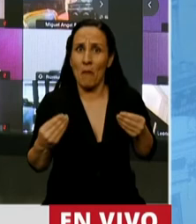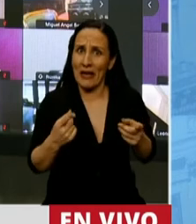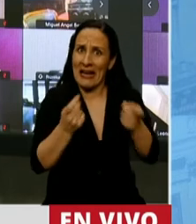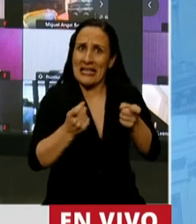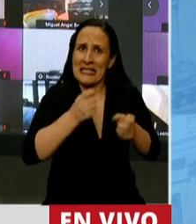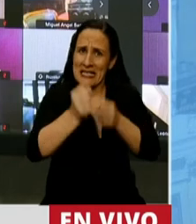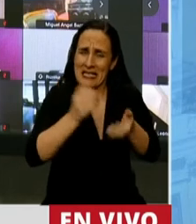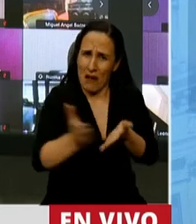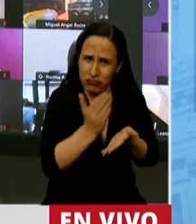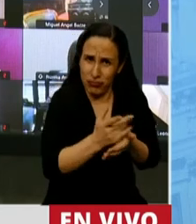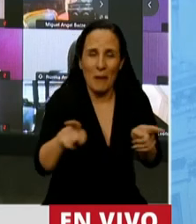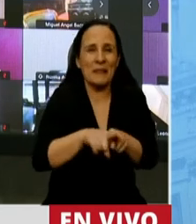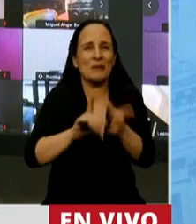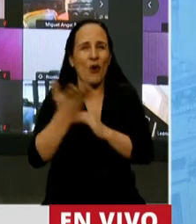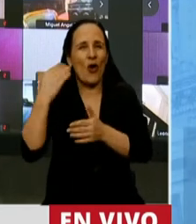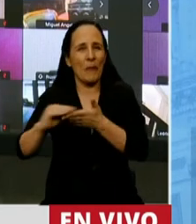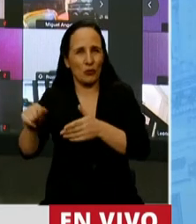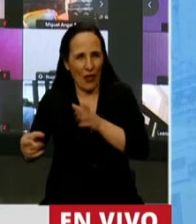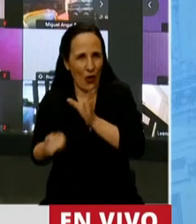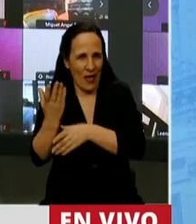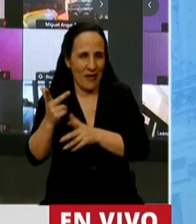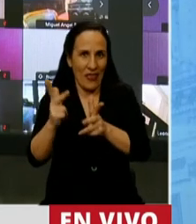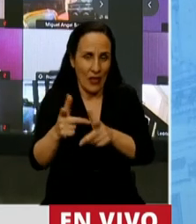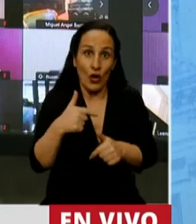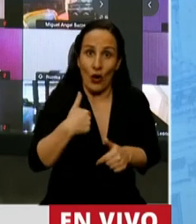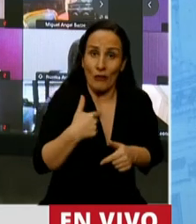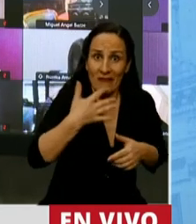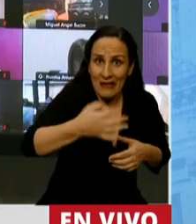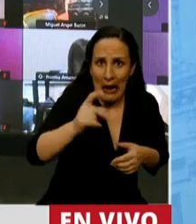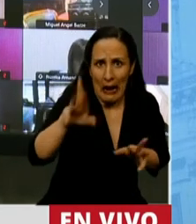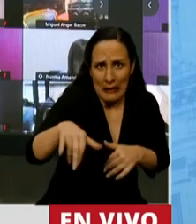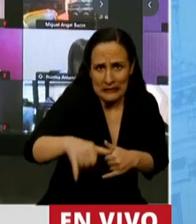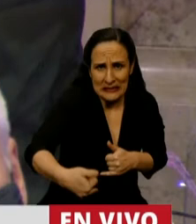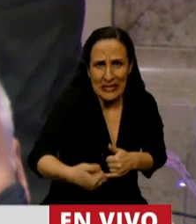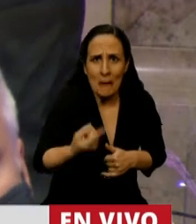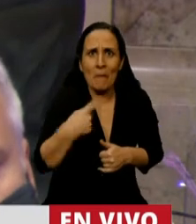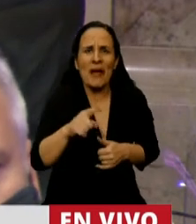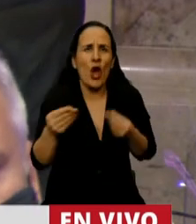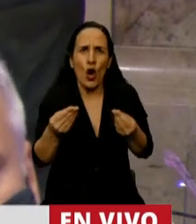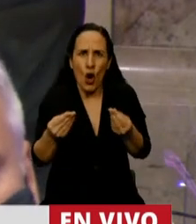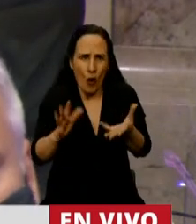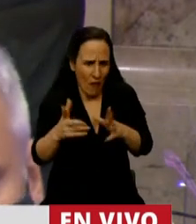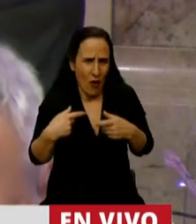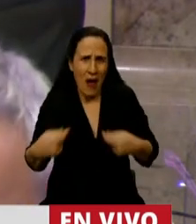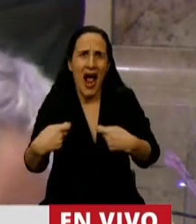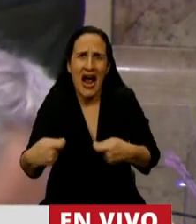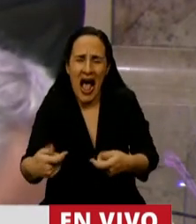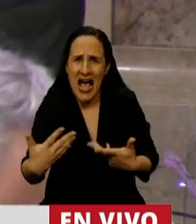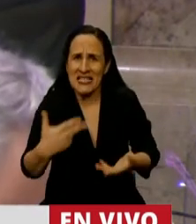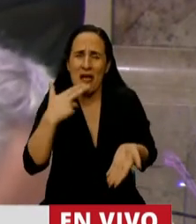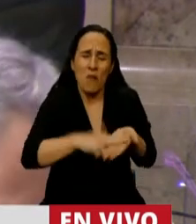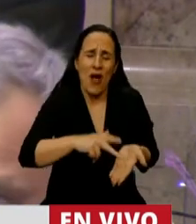productividad, como hoy temprano dijo un diputado preopinante. Pero eso no es algo que pueda lograrse con estos niveles de gasto y con esta